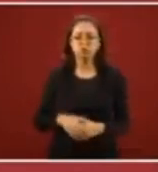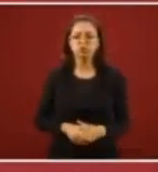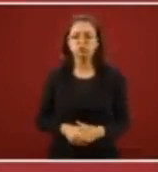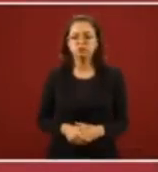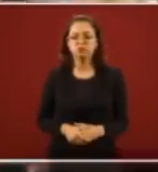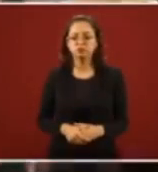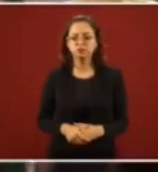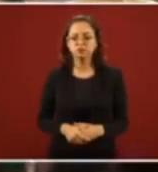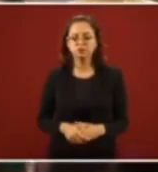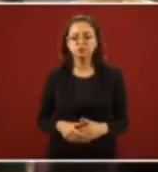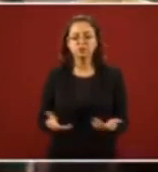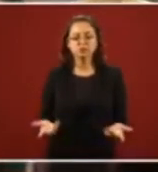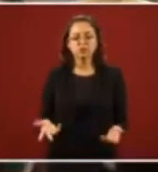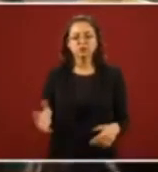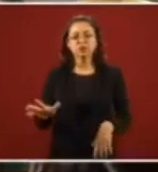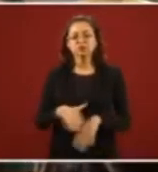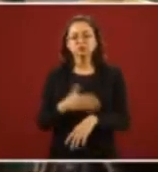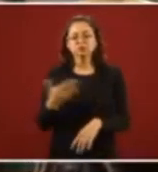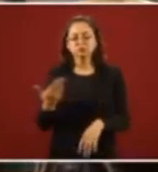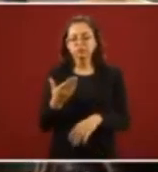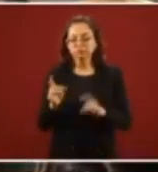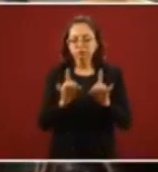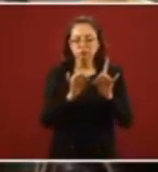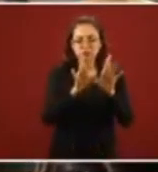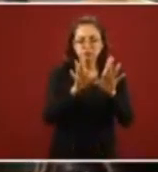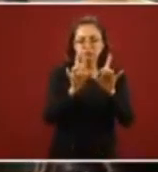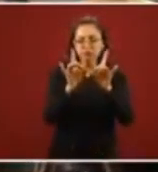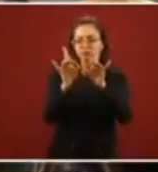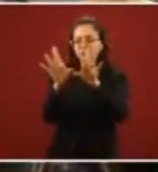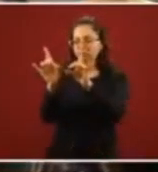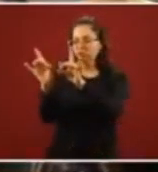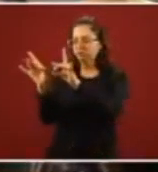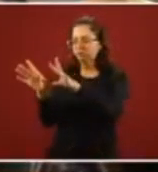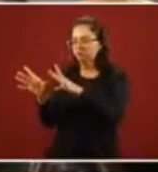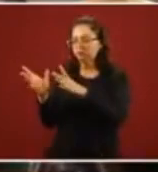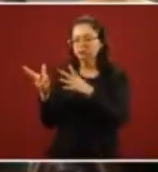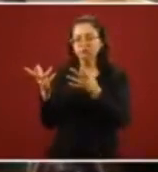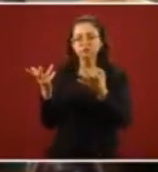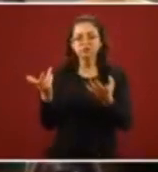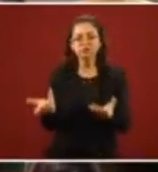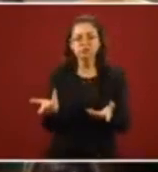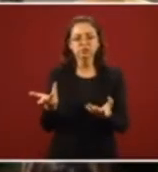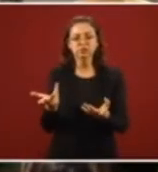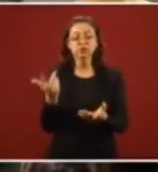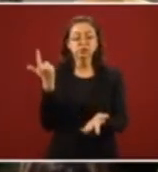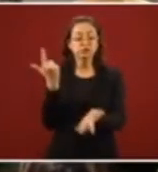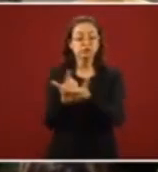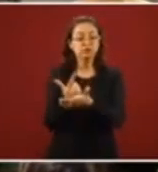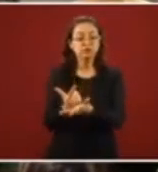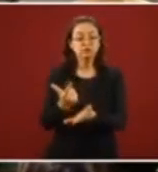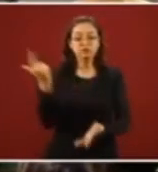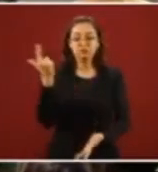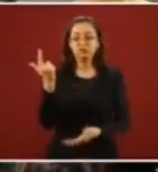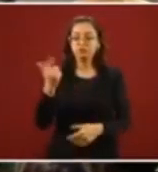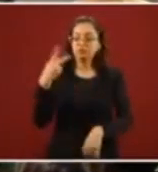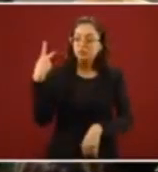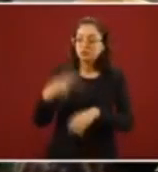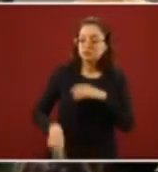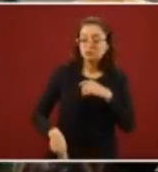Porque han habido casos de mucha gravedad, de mucho